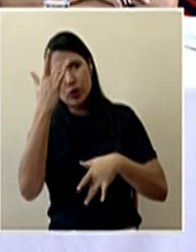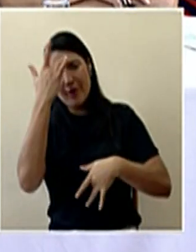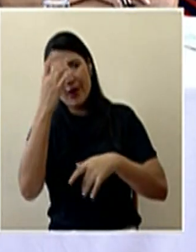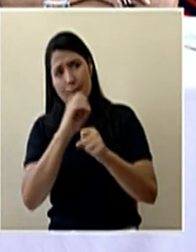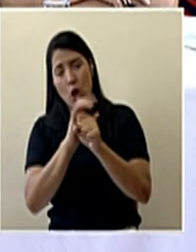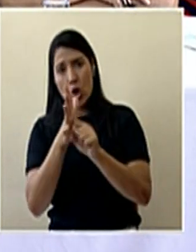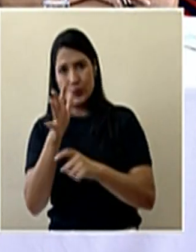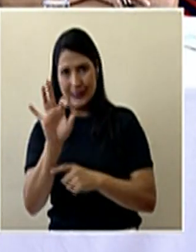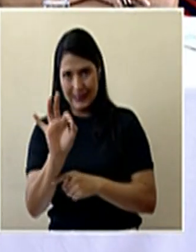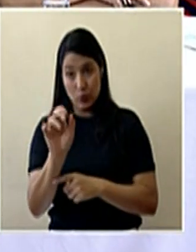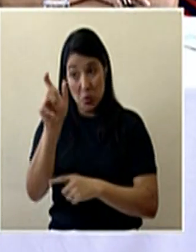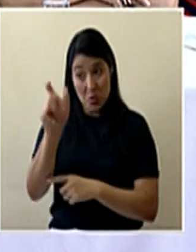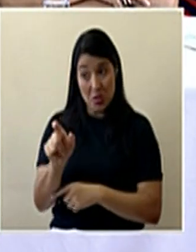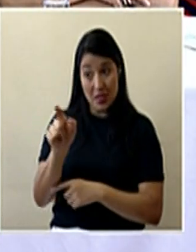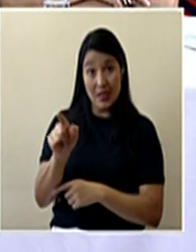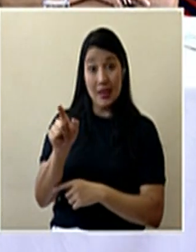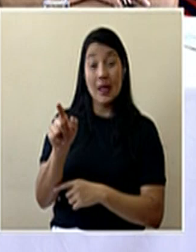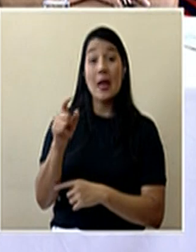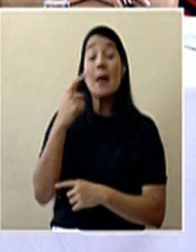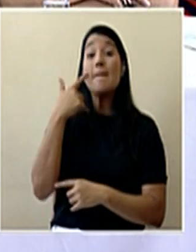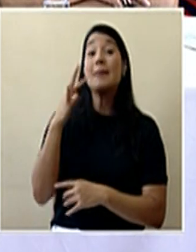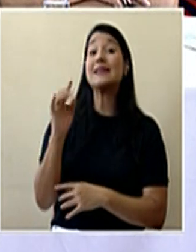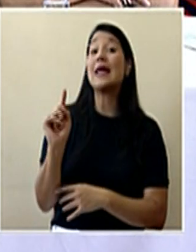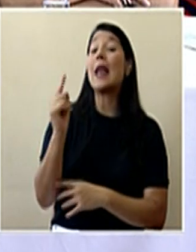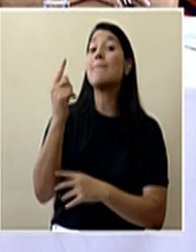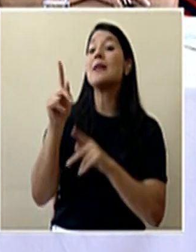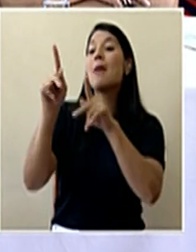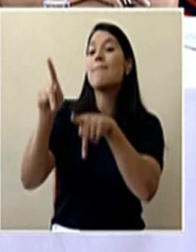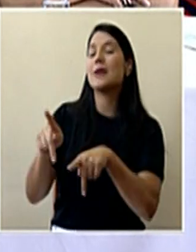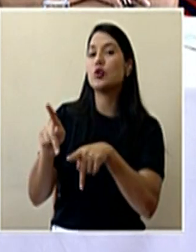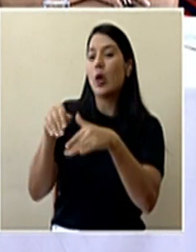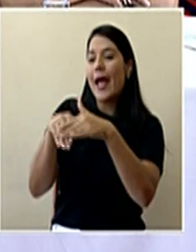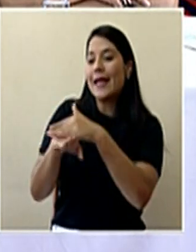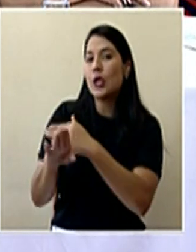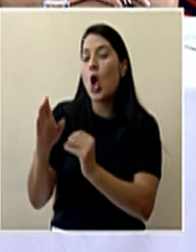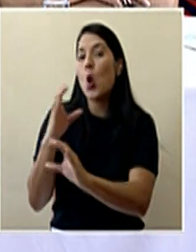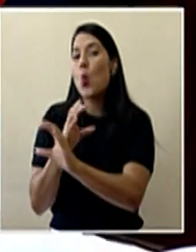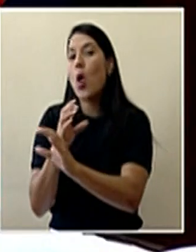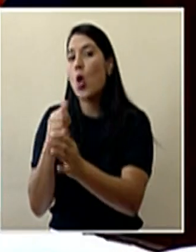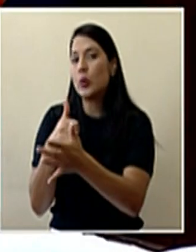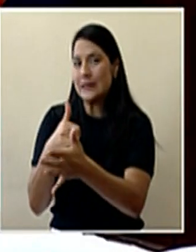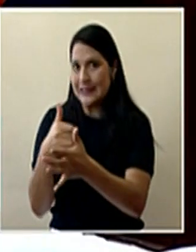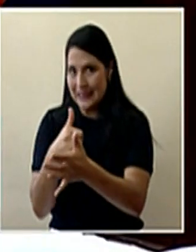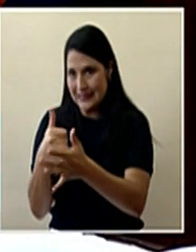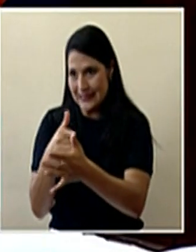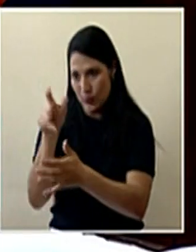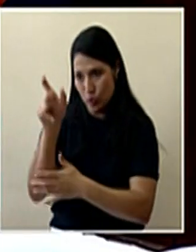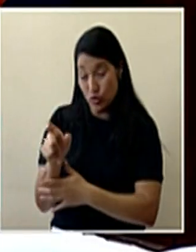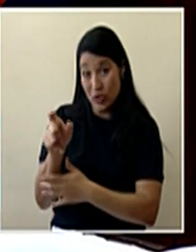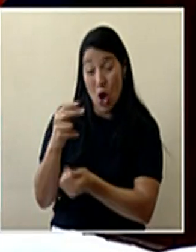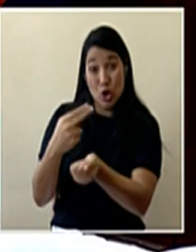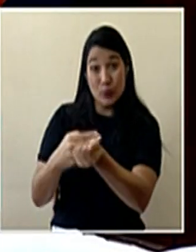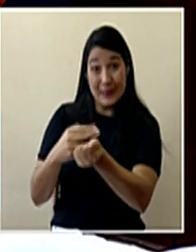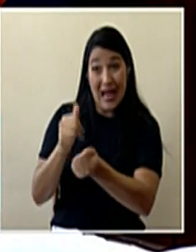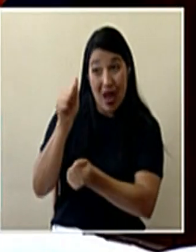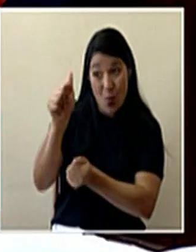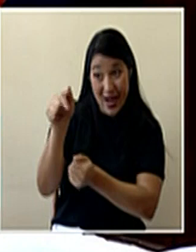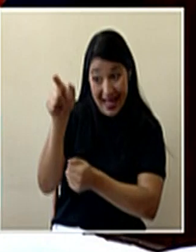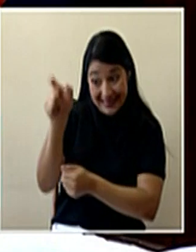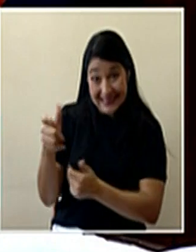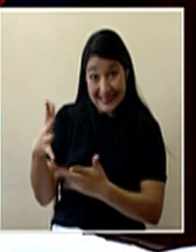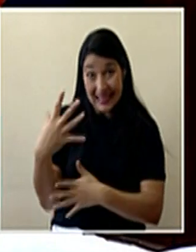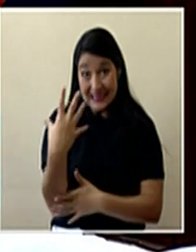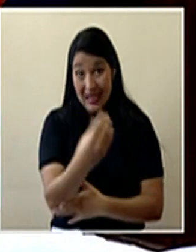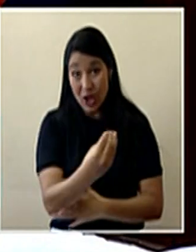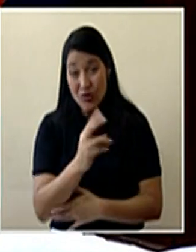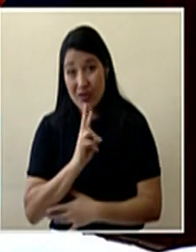la primera persona que al parecer estuvo intubada y ventilada mecánicamente que sale de cuidados intensivos del hospital de Alajuela. ¿Nos podrían ampliar sobre el caso?